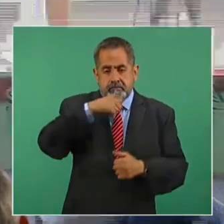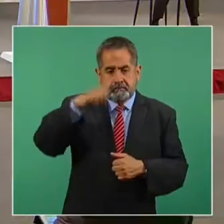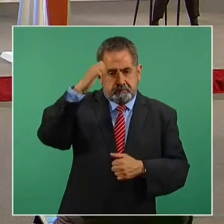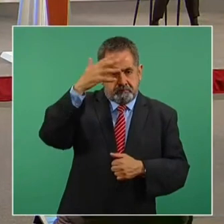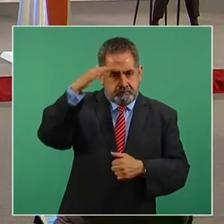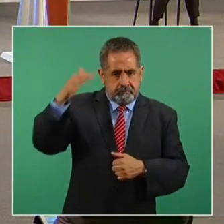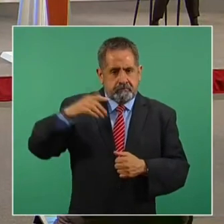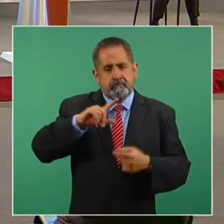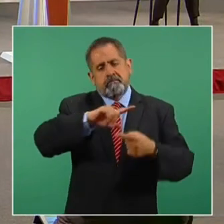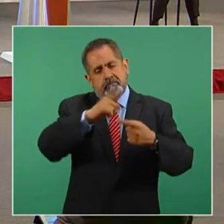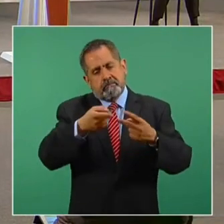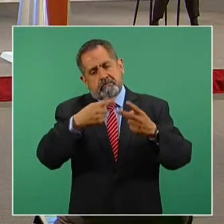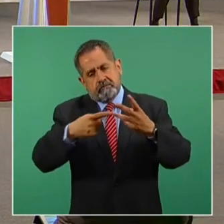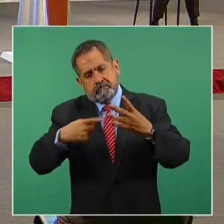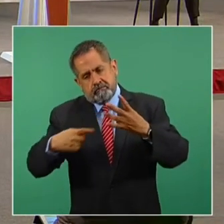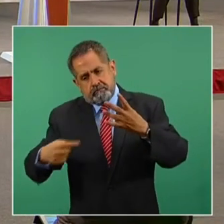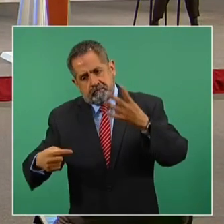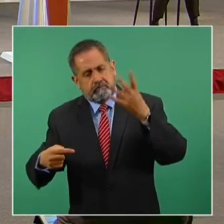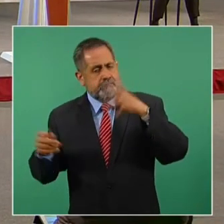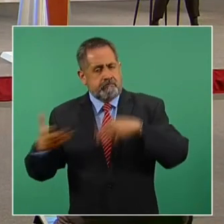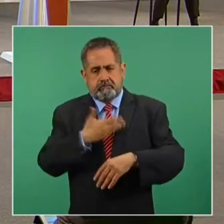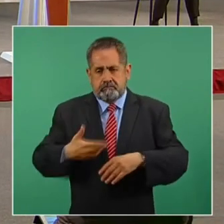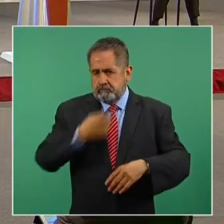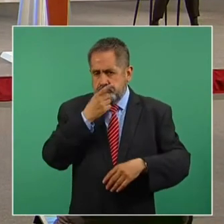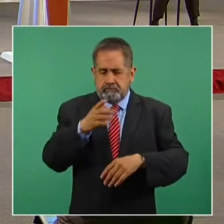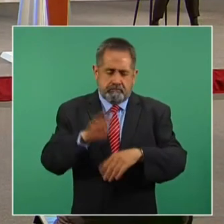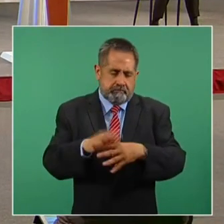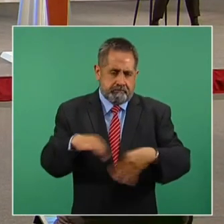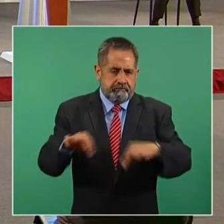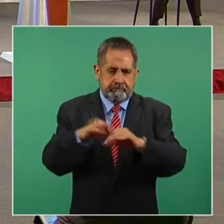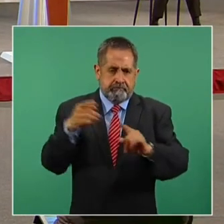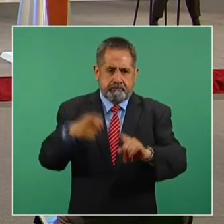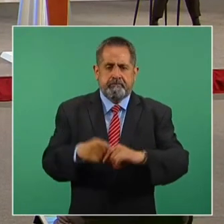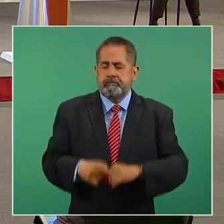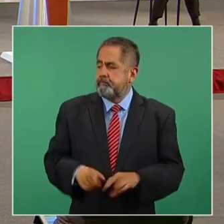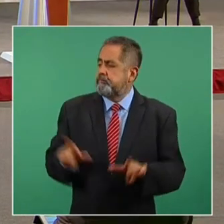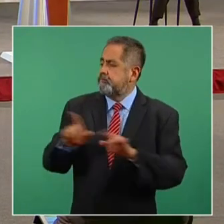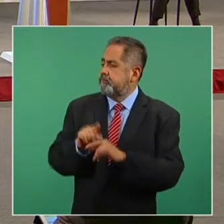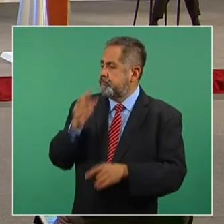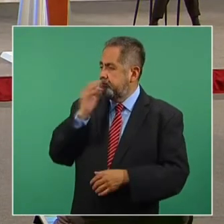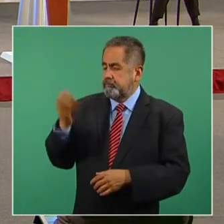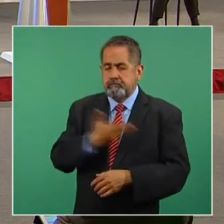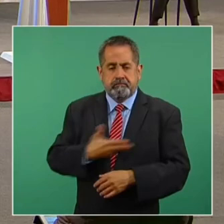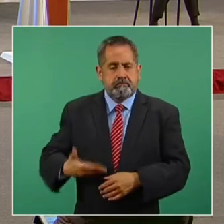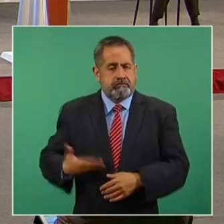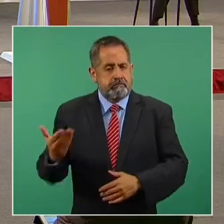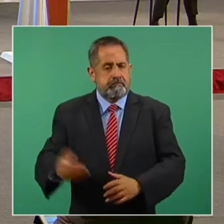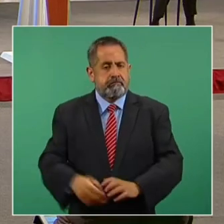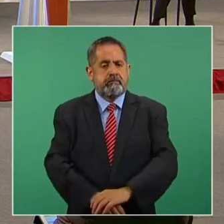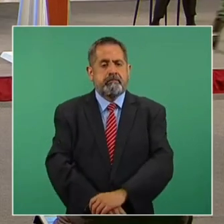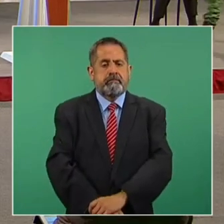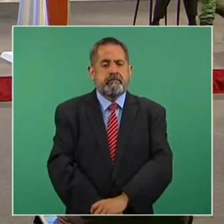y otros sectores que ha marcado el presidente como prioritarios. ¿Es cuánto, señor presidente?